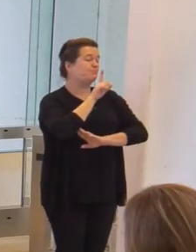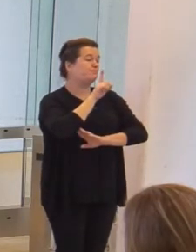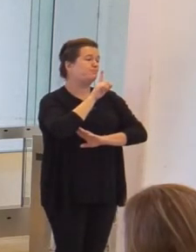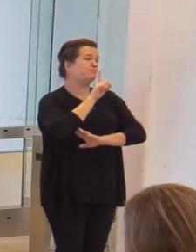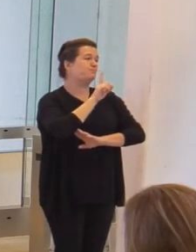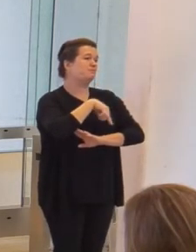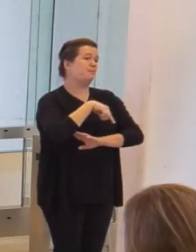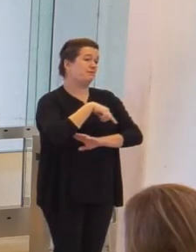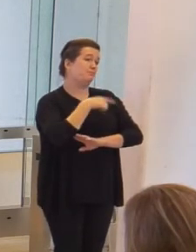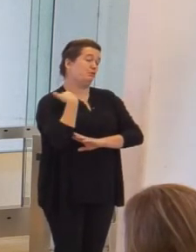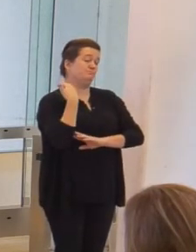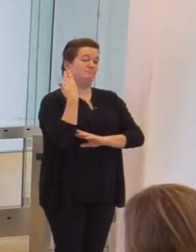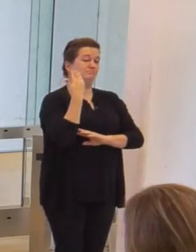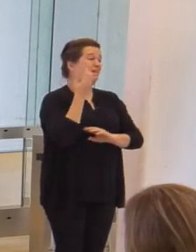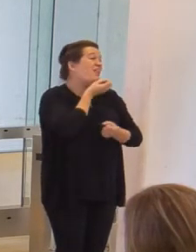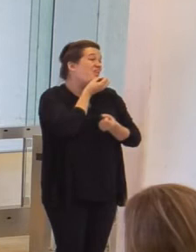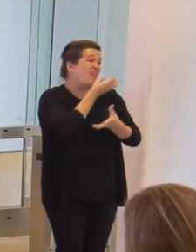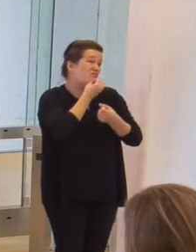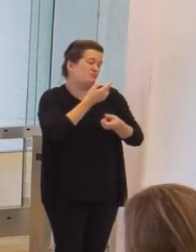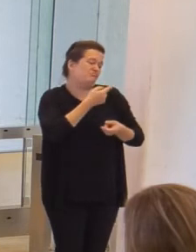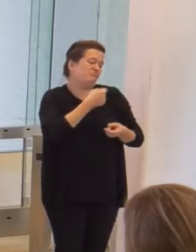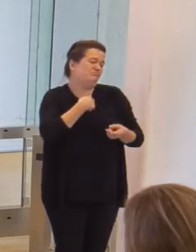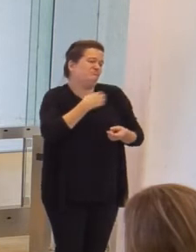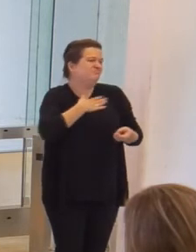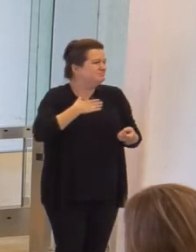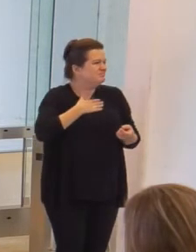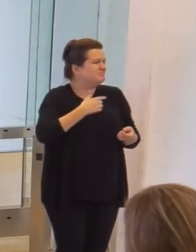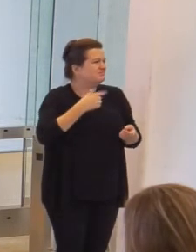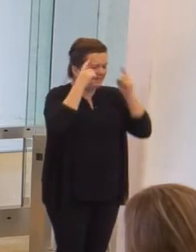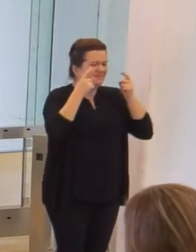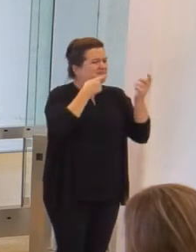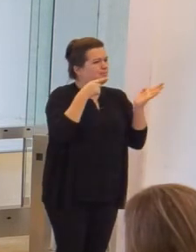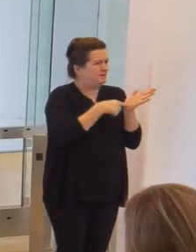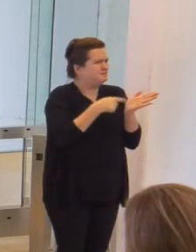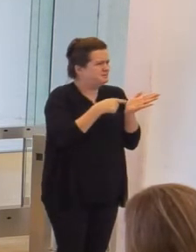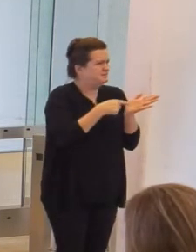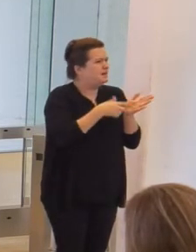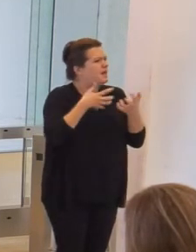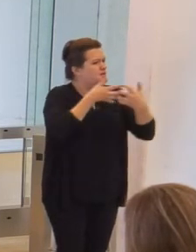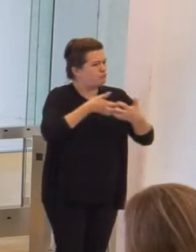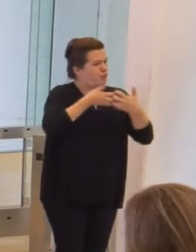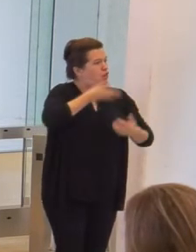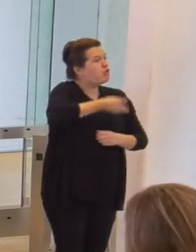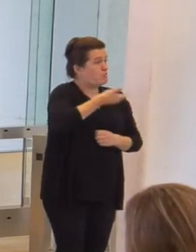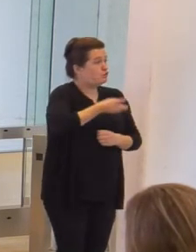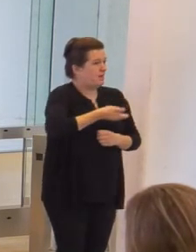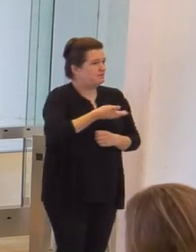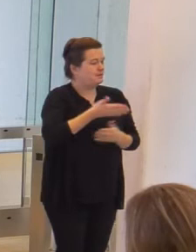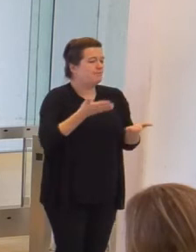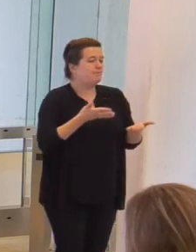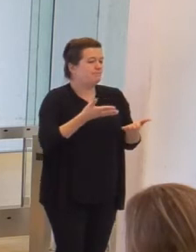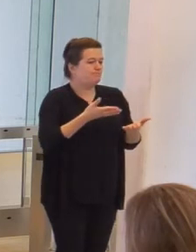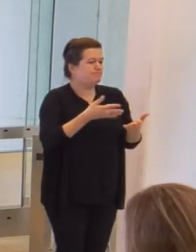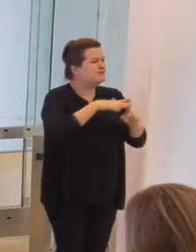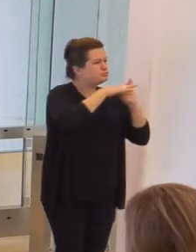demostrar con estos datos, aunque se ha hecho un esfuerzo importante y realmente han mejorado